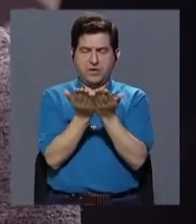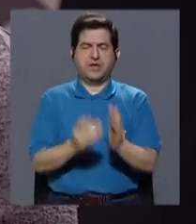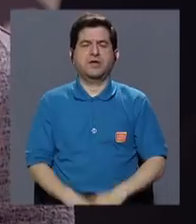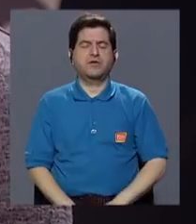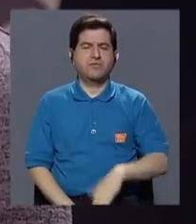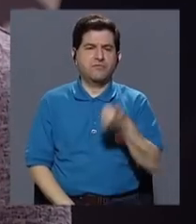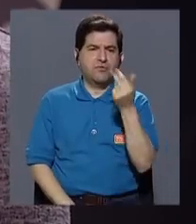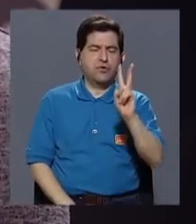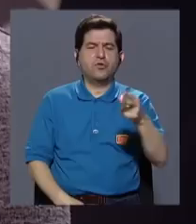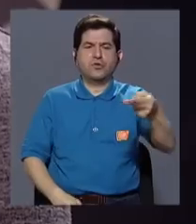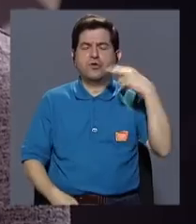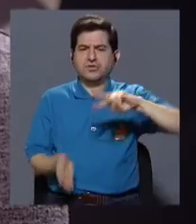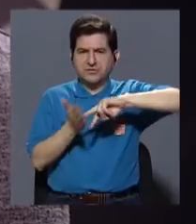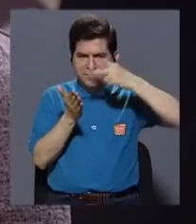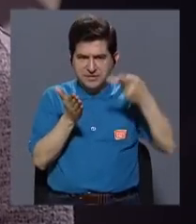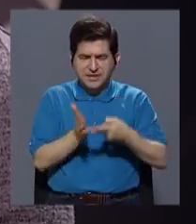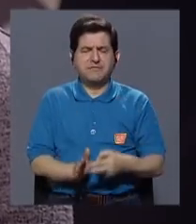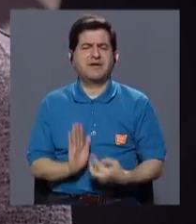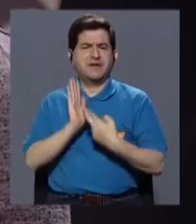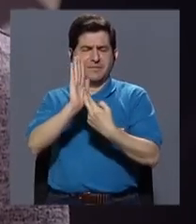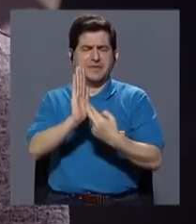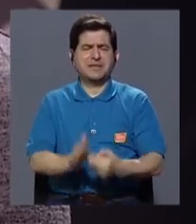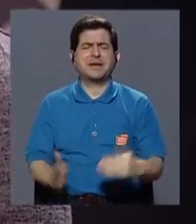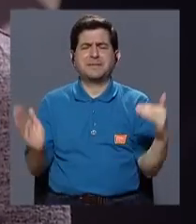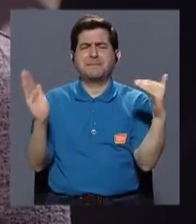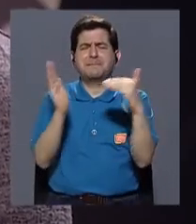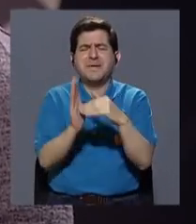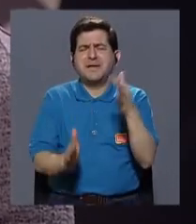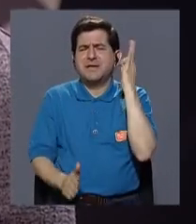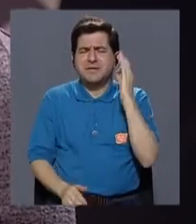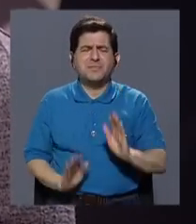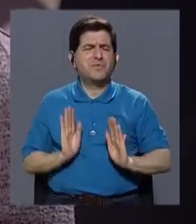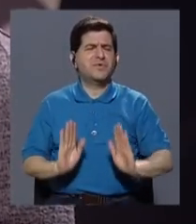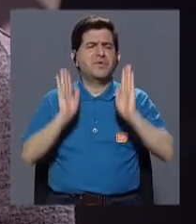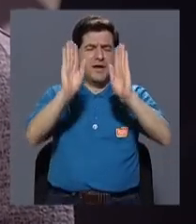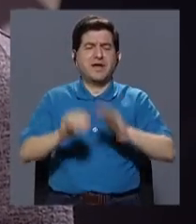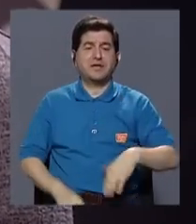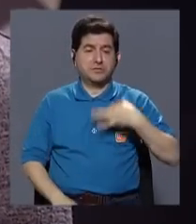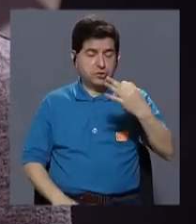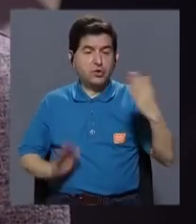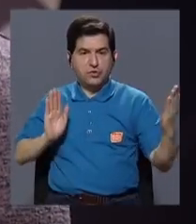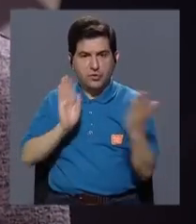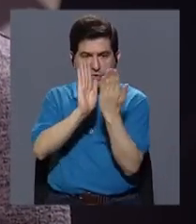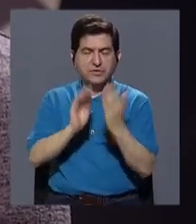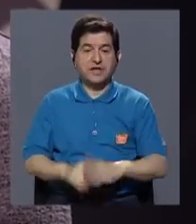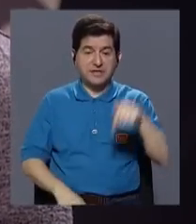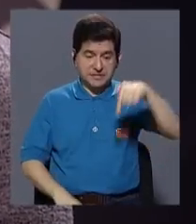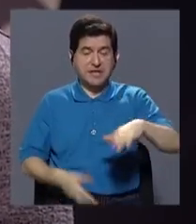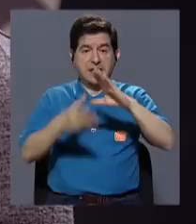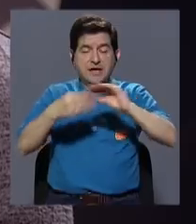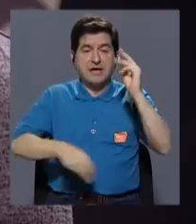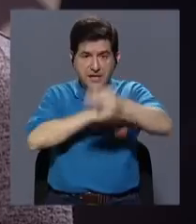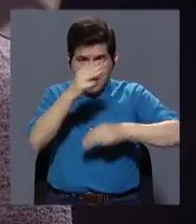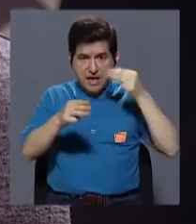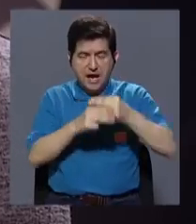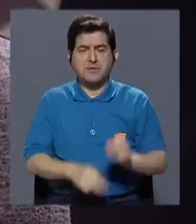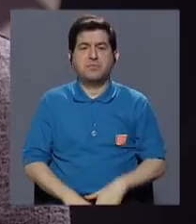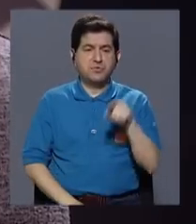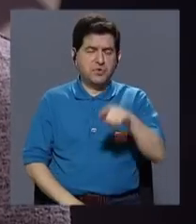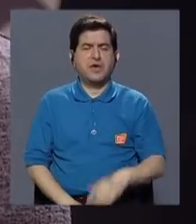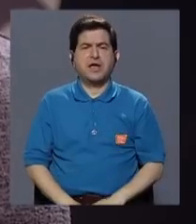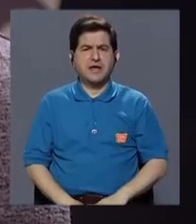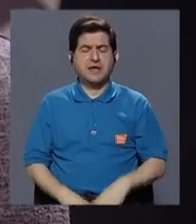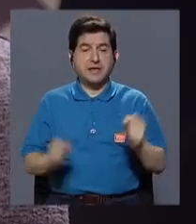de 12 historias que representan a las miles de mujeres maravillosas que nos cruzamos cada día y que aquí le cuentan al mundo cómo se